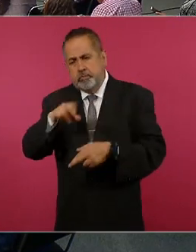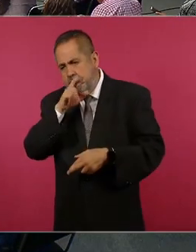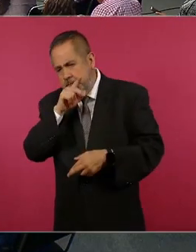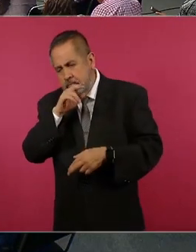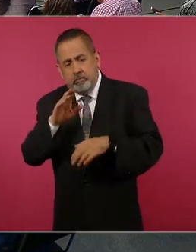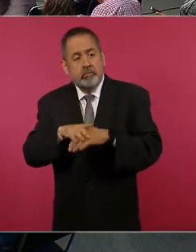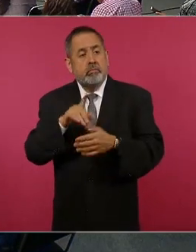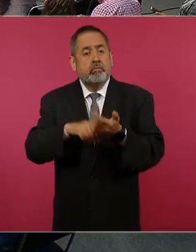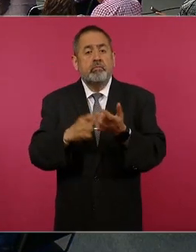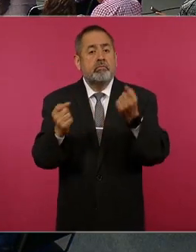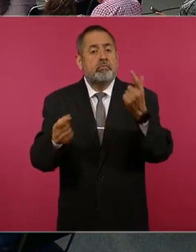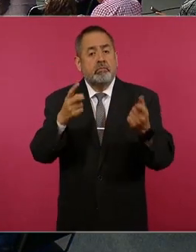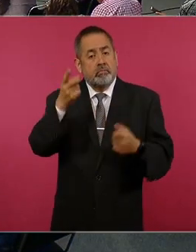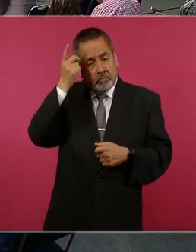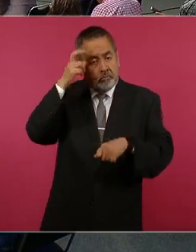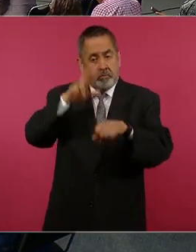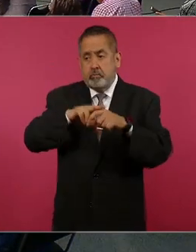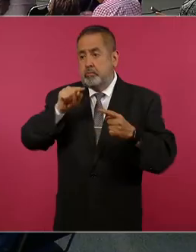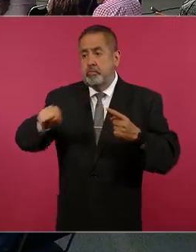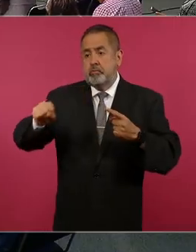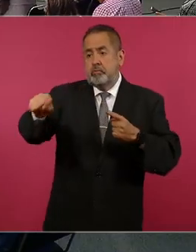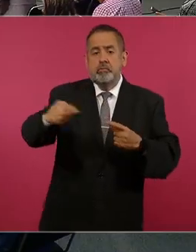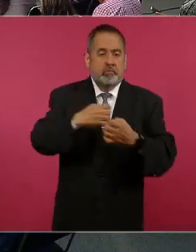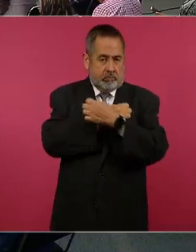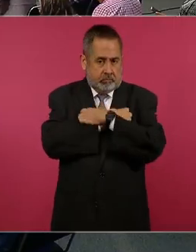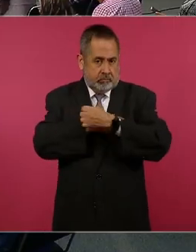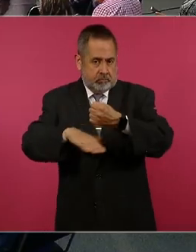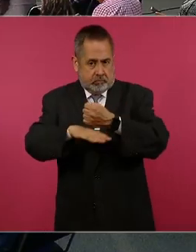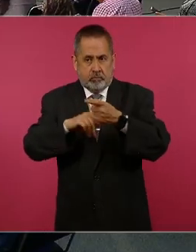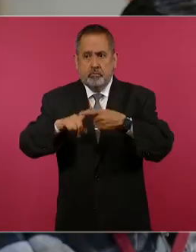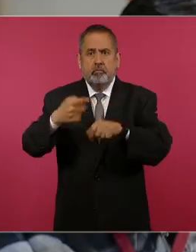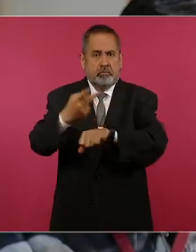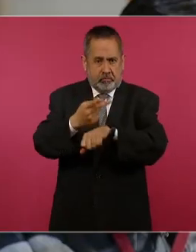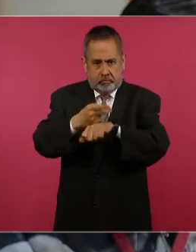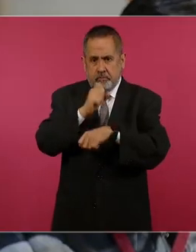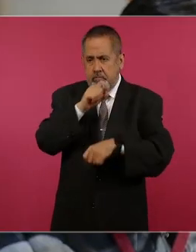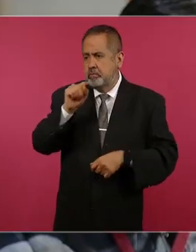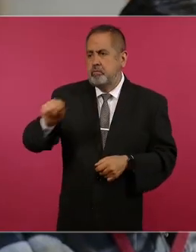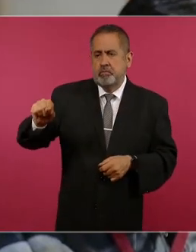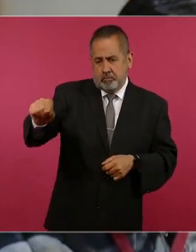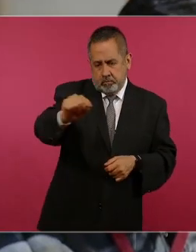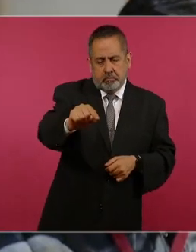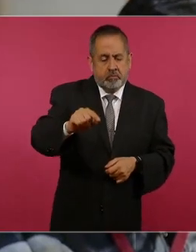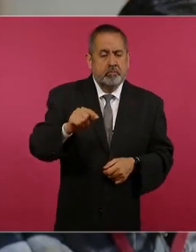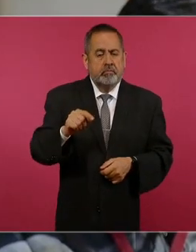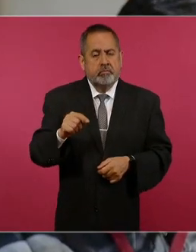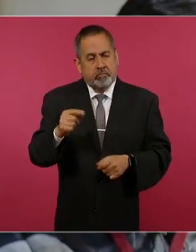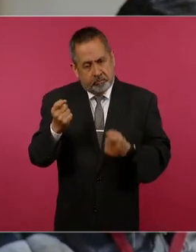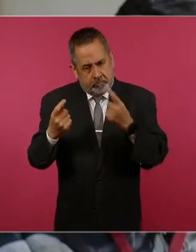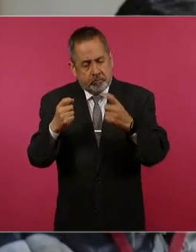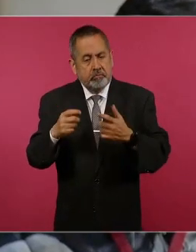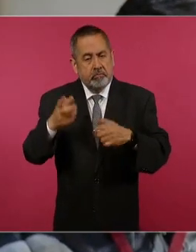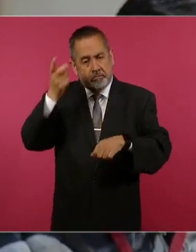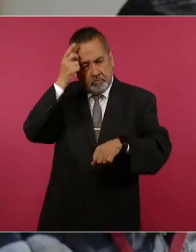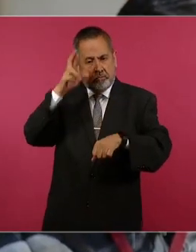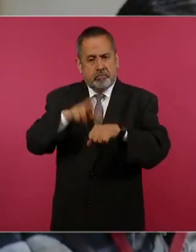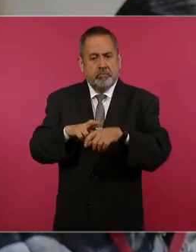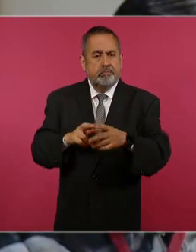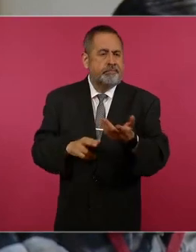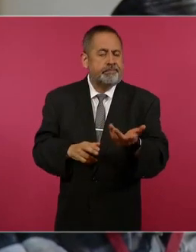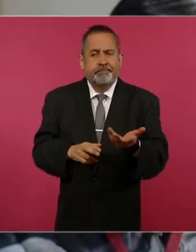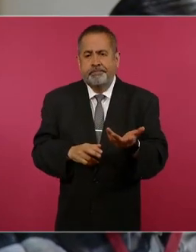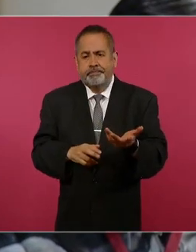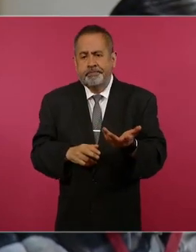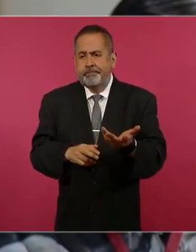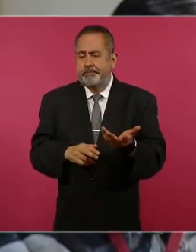porque hay directores en ciertas escuelas de educación básica, preparatoria también, que los directores no están aprovechando